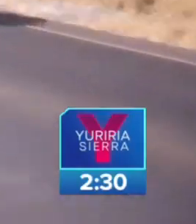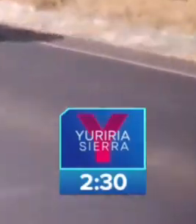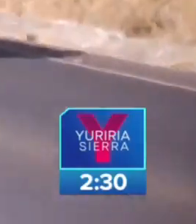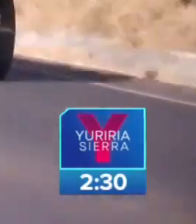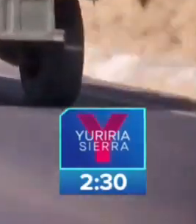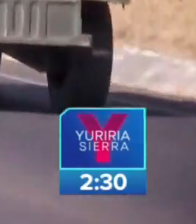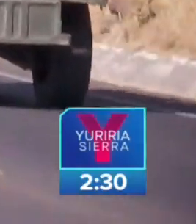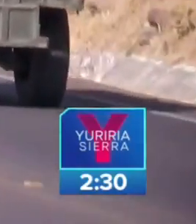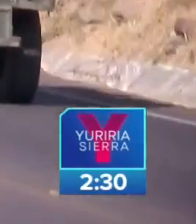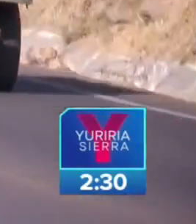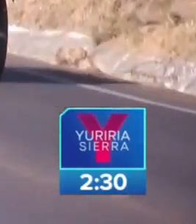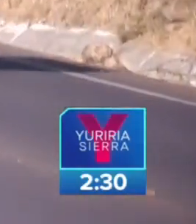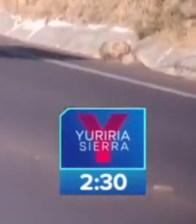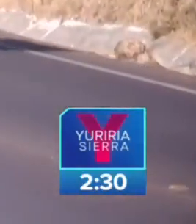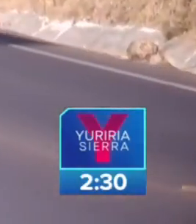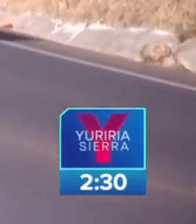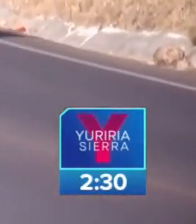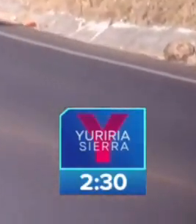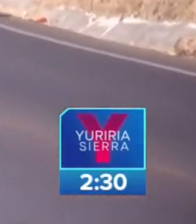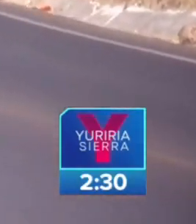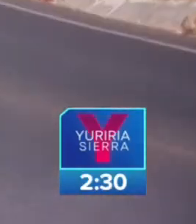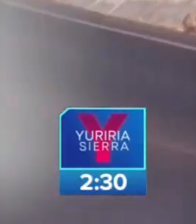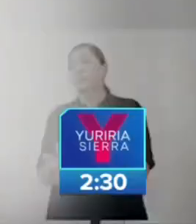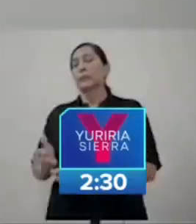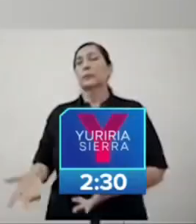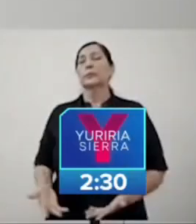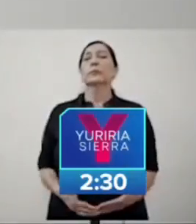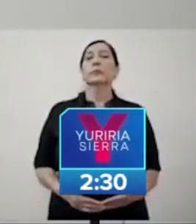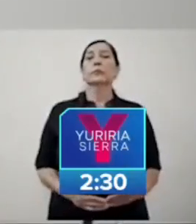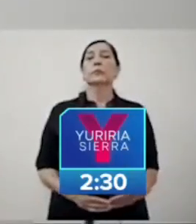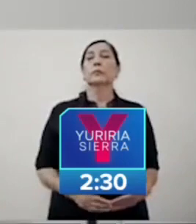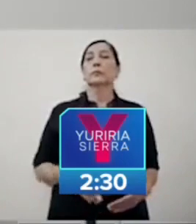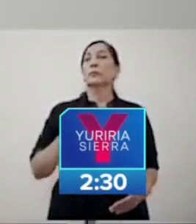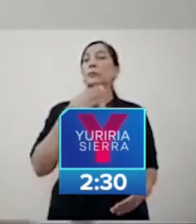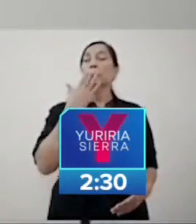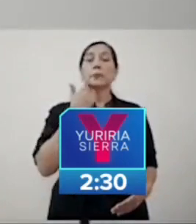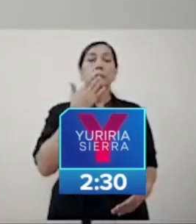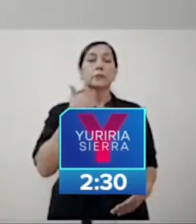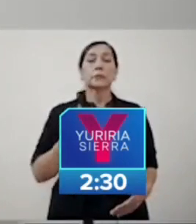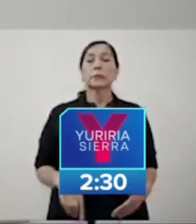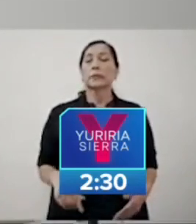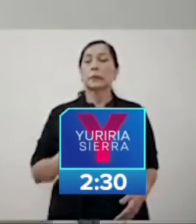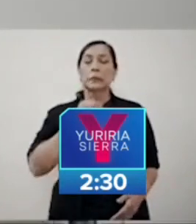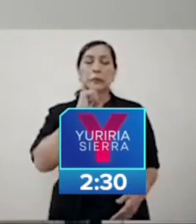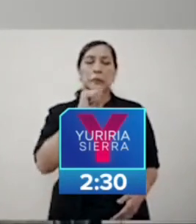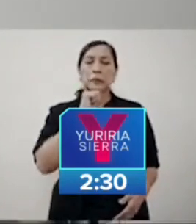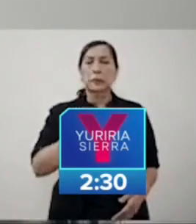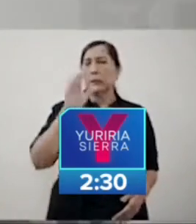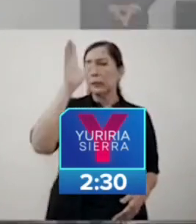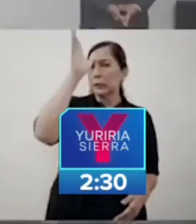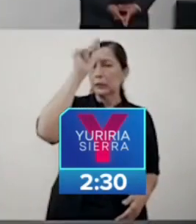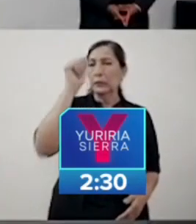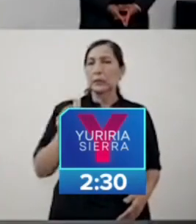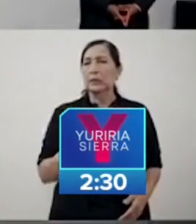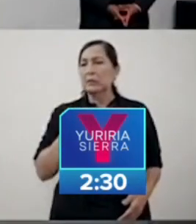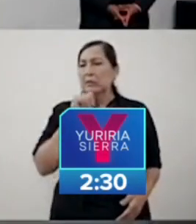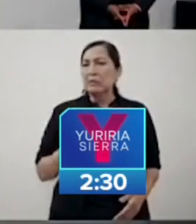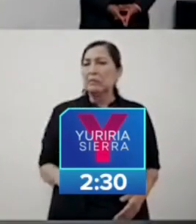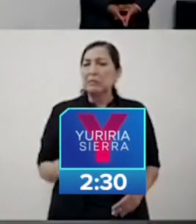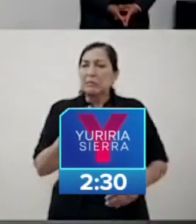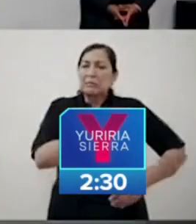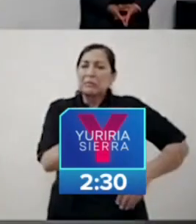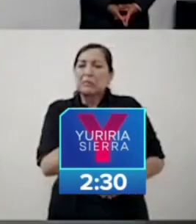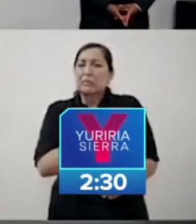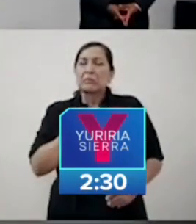no tiene pacto oscuro con alguna asociación delictuosa. No hay ningún acuerdo oscuro ni debajo de